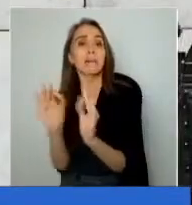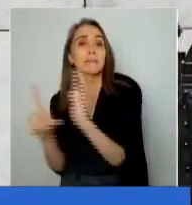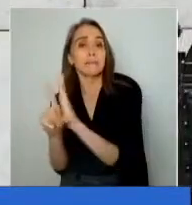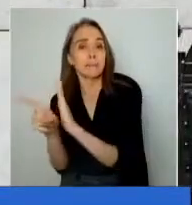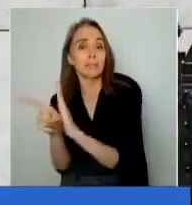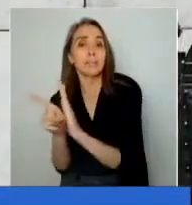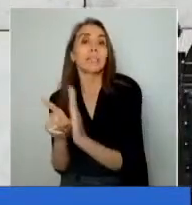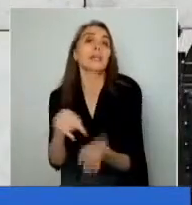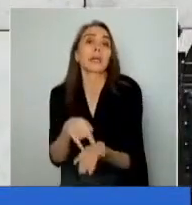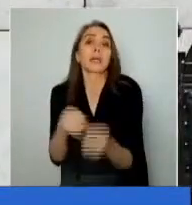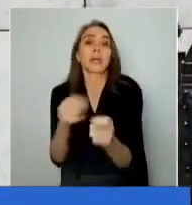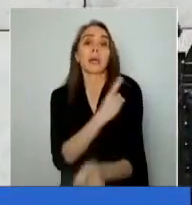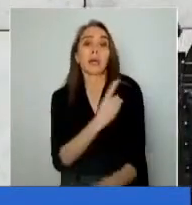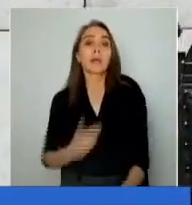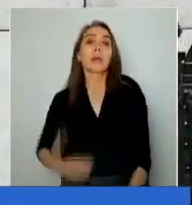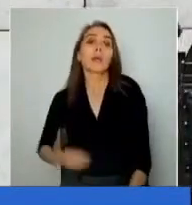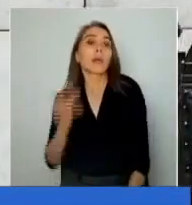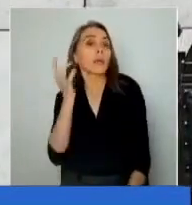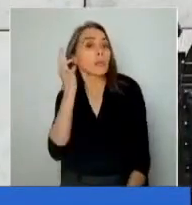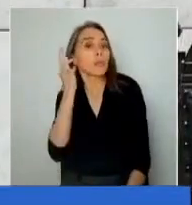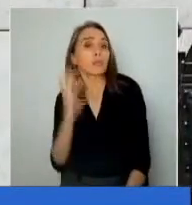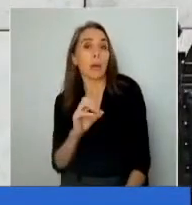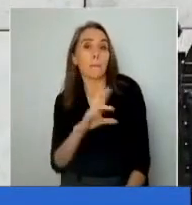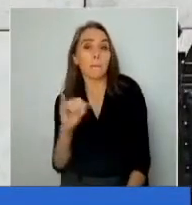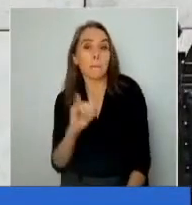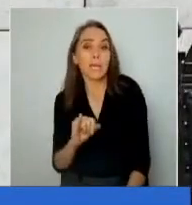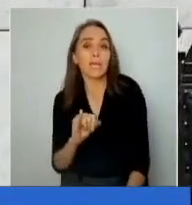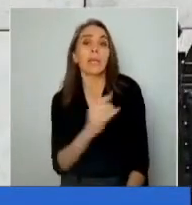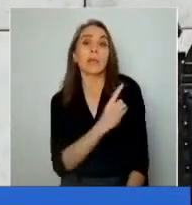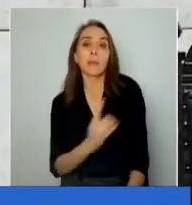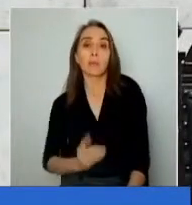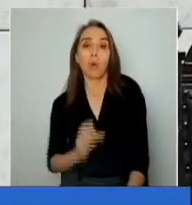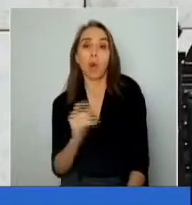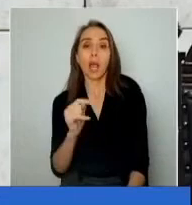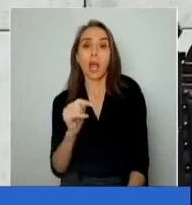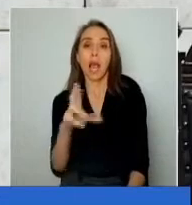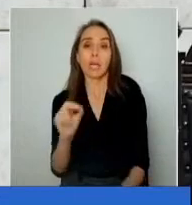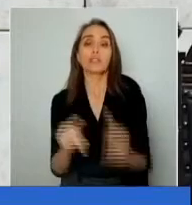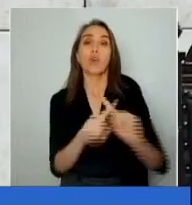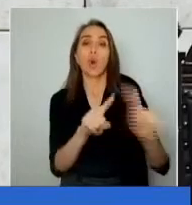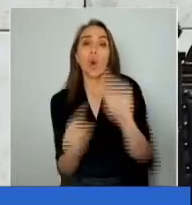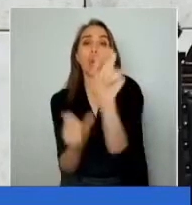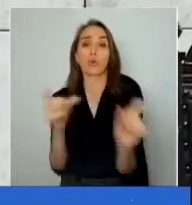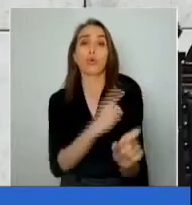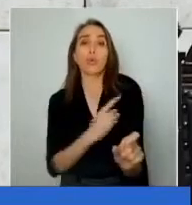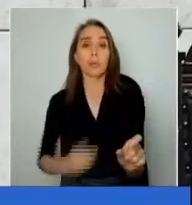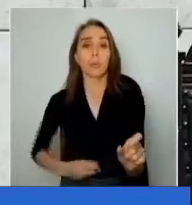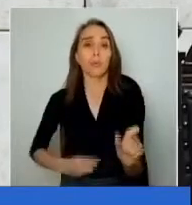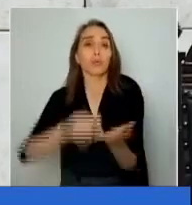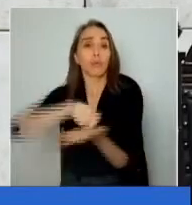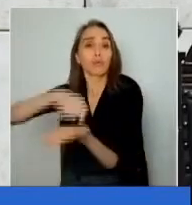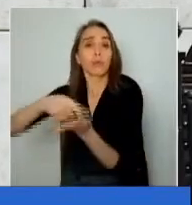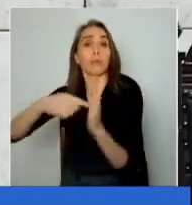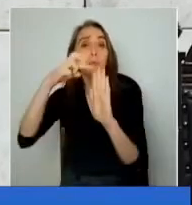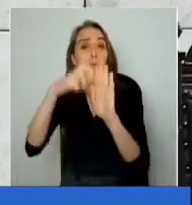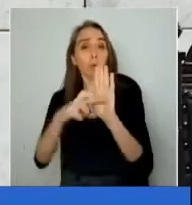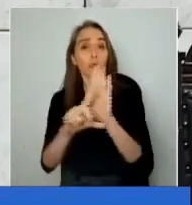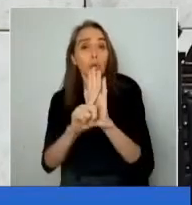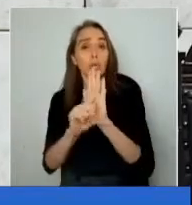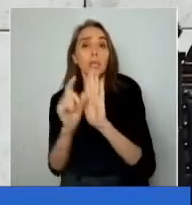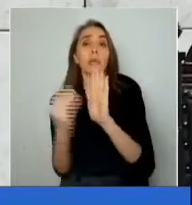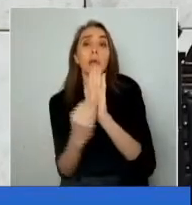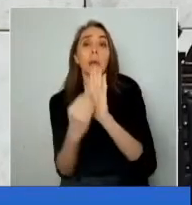Johanna Pérez el diputado José Miguel Castro y otros siendo uno de los proyectos priorizados cuando